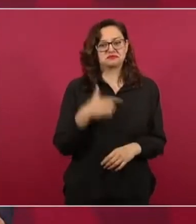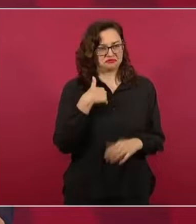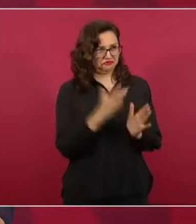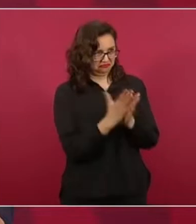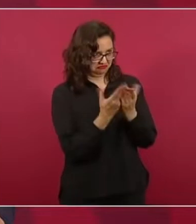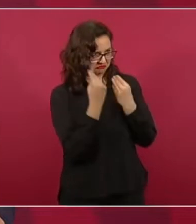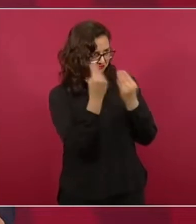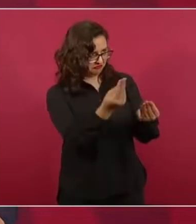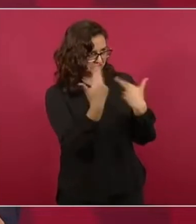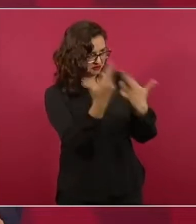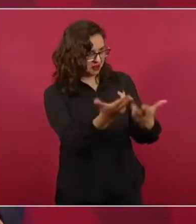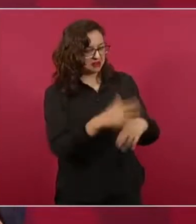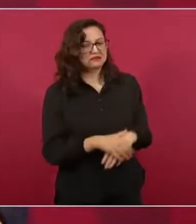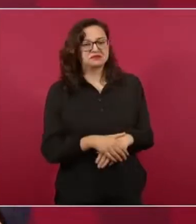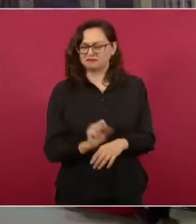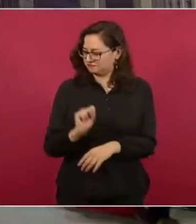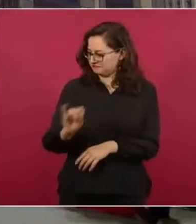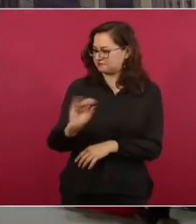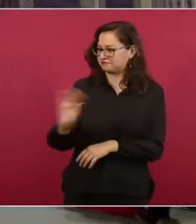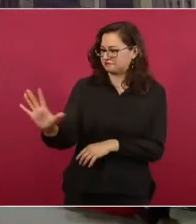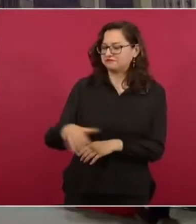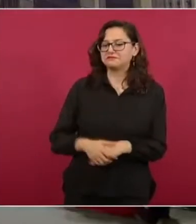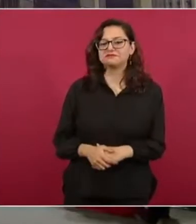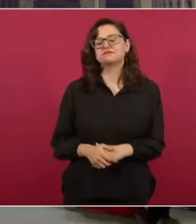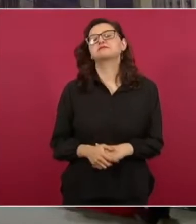oportunidad. Sí. Gracias, presidente.